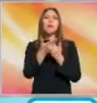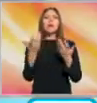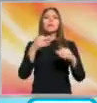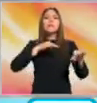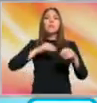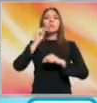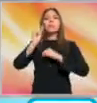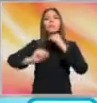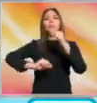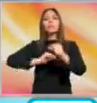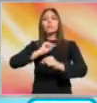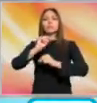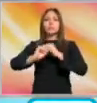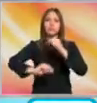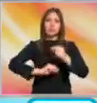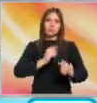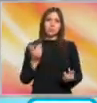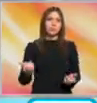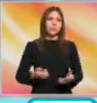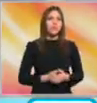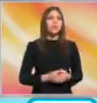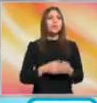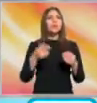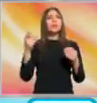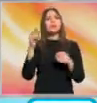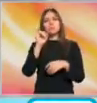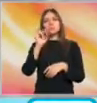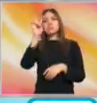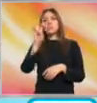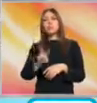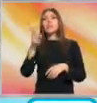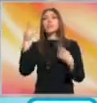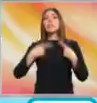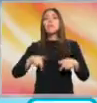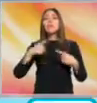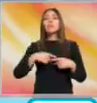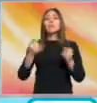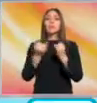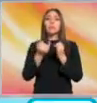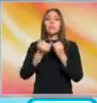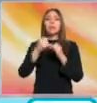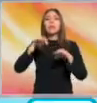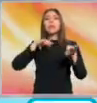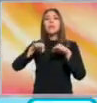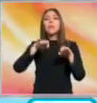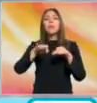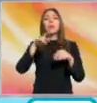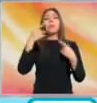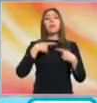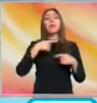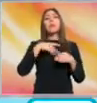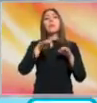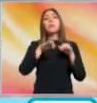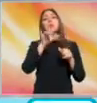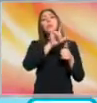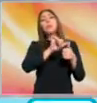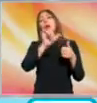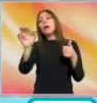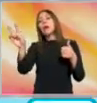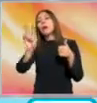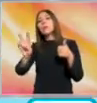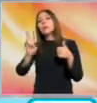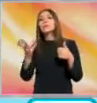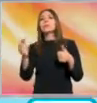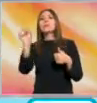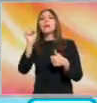Así es, correcto. exacto. Ajá. Es cuando la gente, cuando tus clientes te podrían atender, porque también ellos trabajan a lo largo de toda la semana y no tienen pues Exacto. mayor